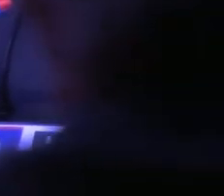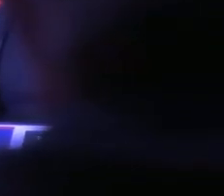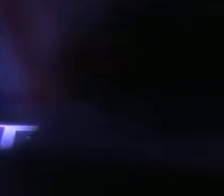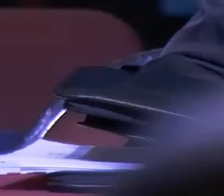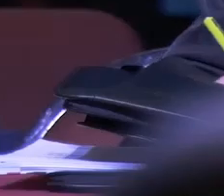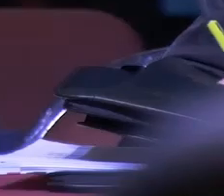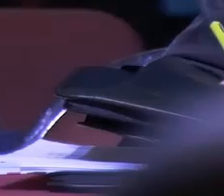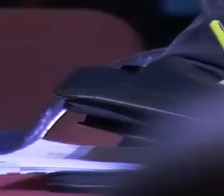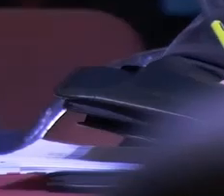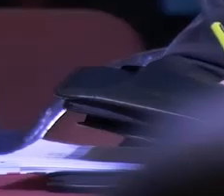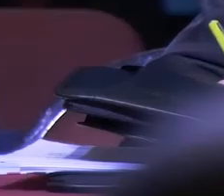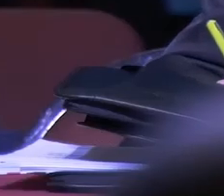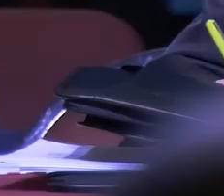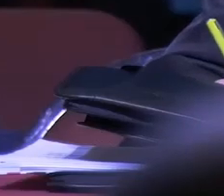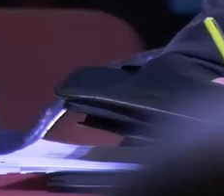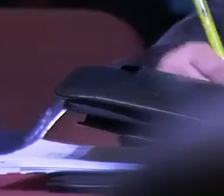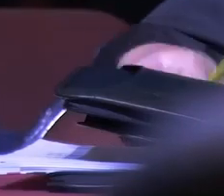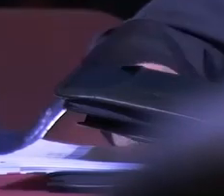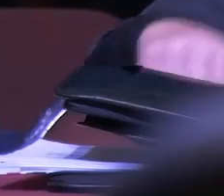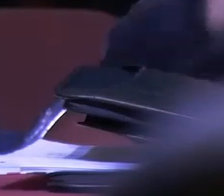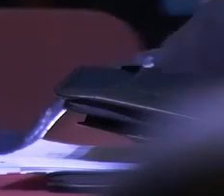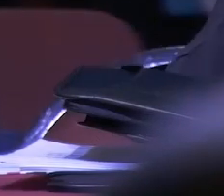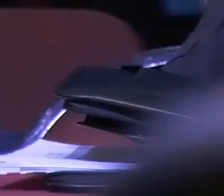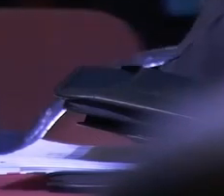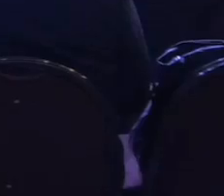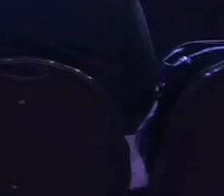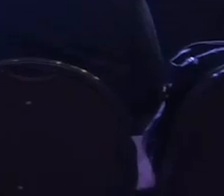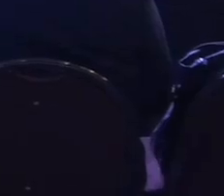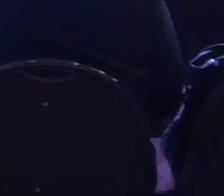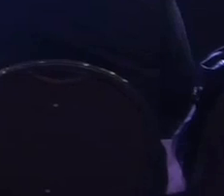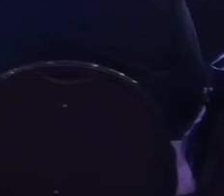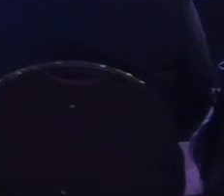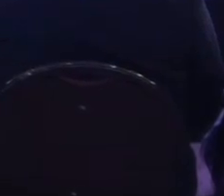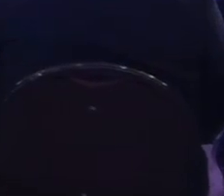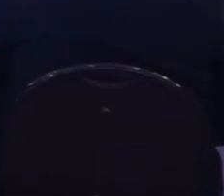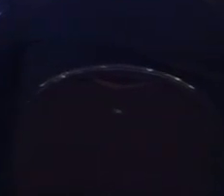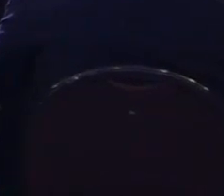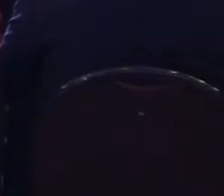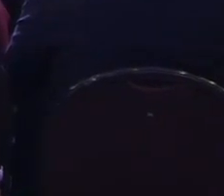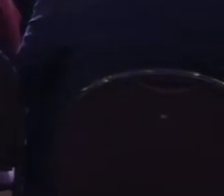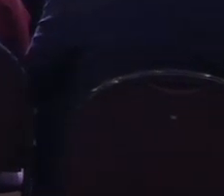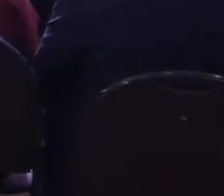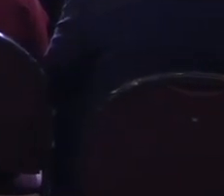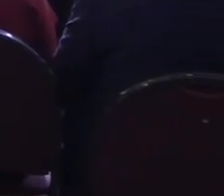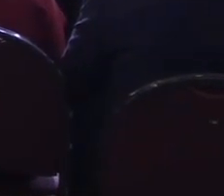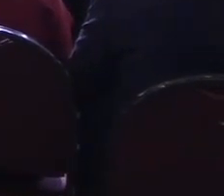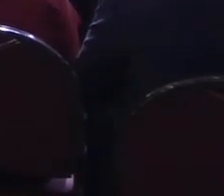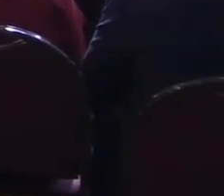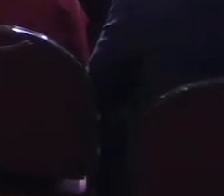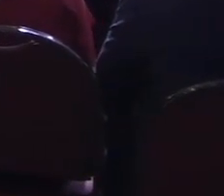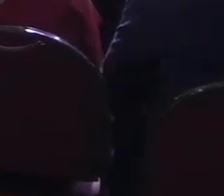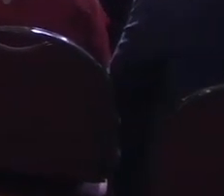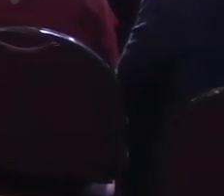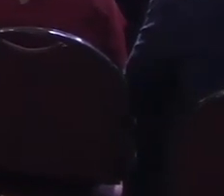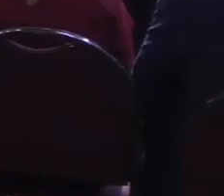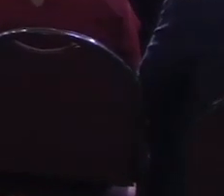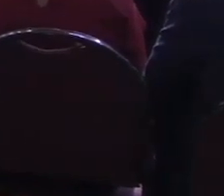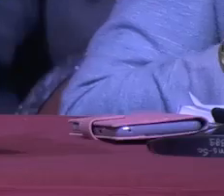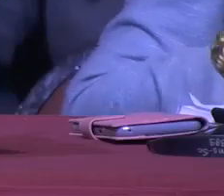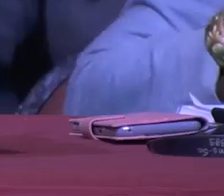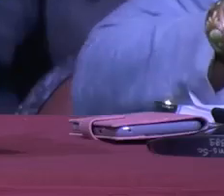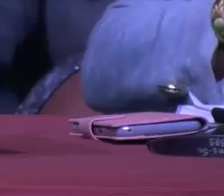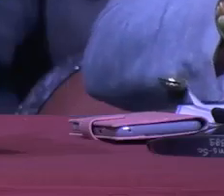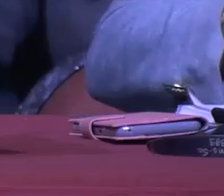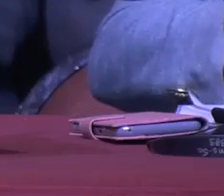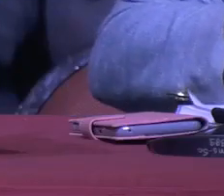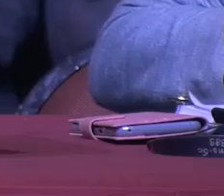Buenos Aires el año anterior, elaborada por representantes de los Ministerios de Educación, agencias de Naciones Unidas, organizaciones